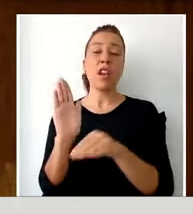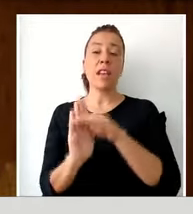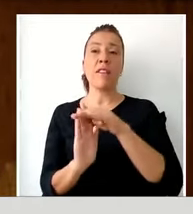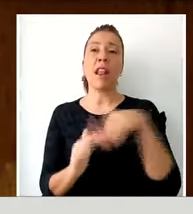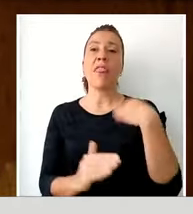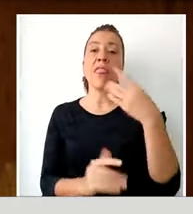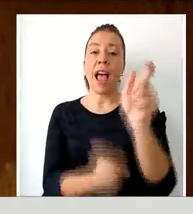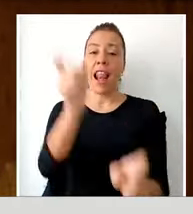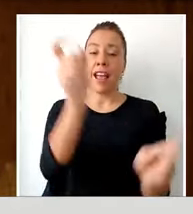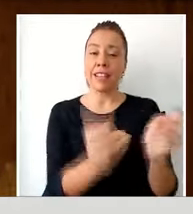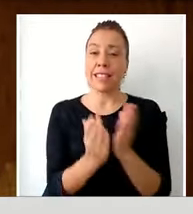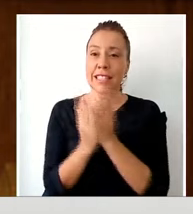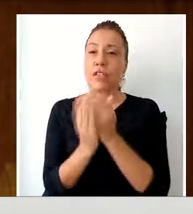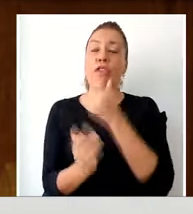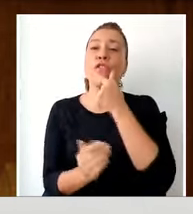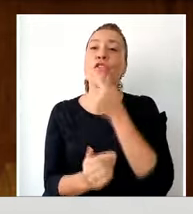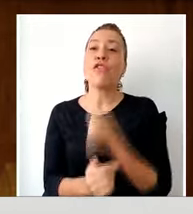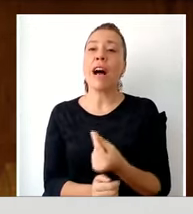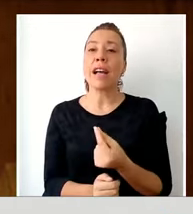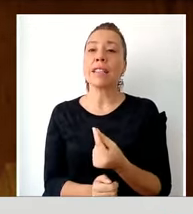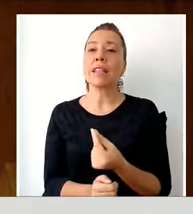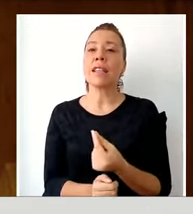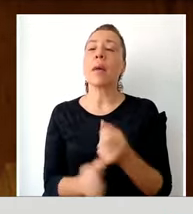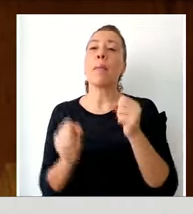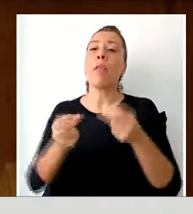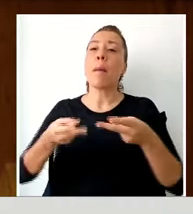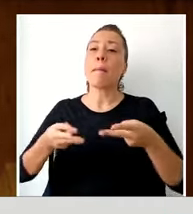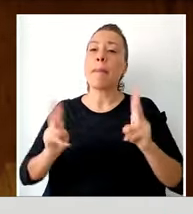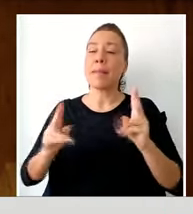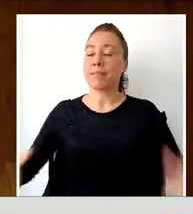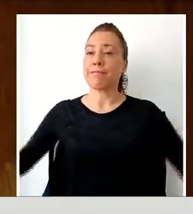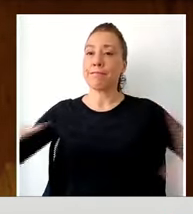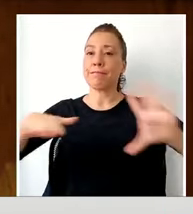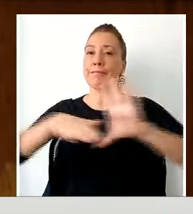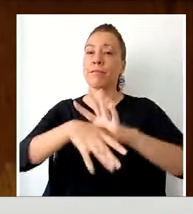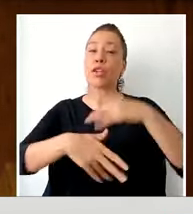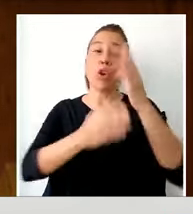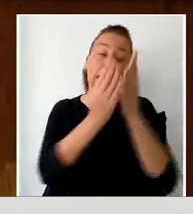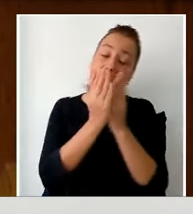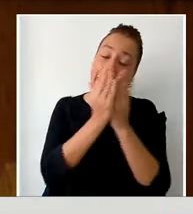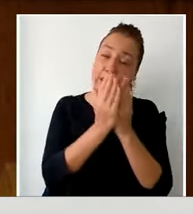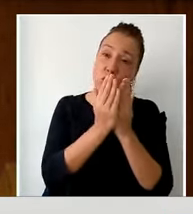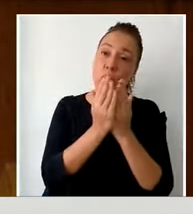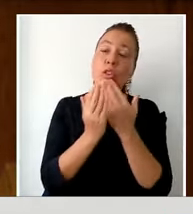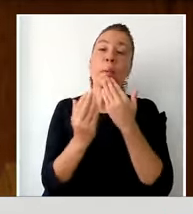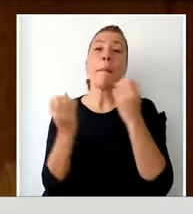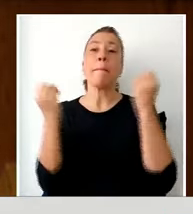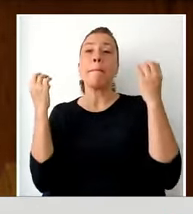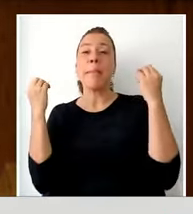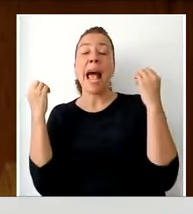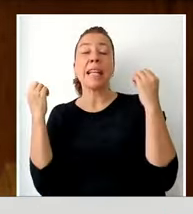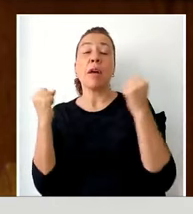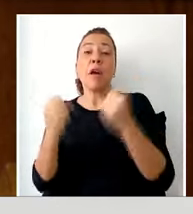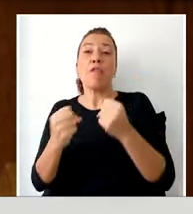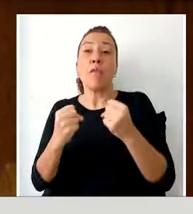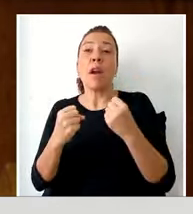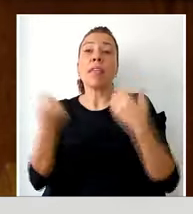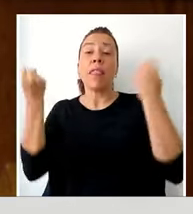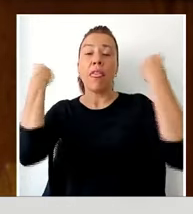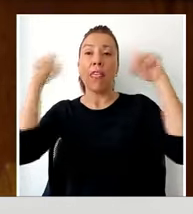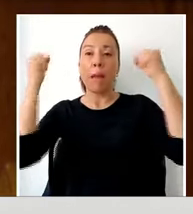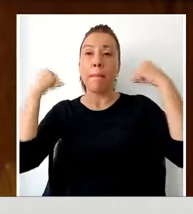alumnas facilidades que permitan compatibilizar sus estudios con la práctica intensiva del deporte y